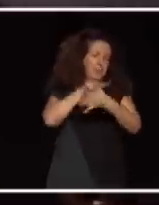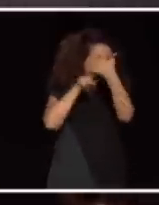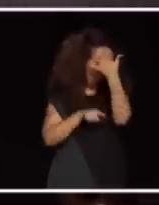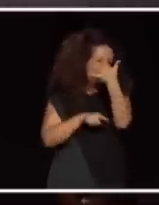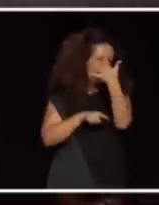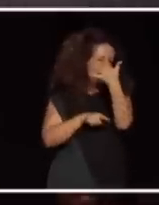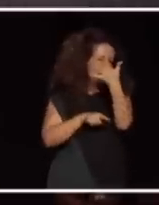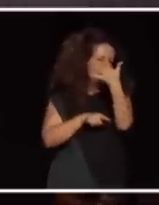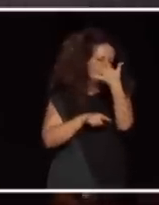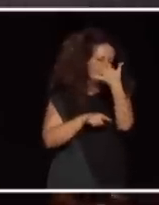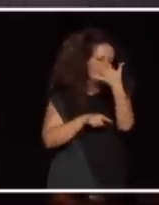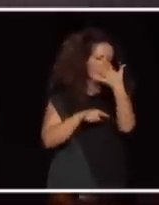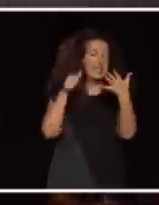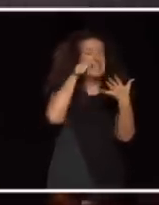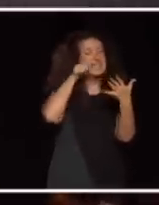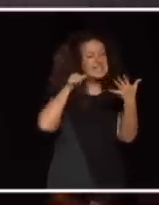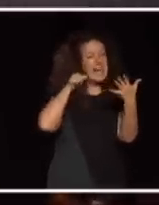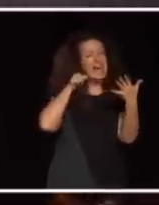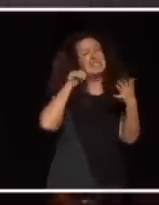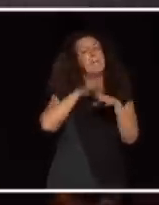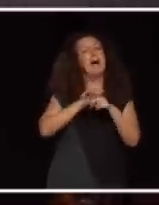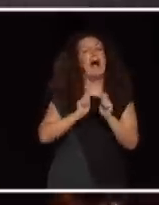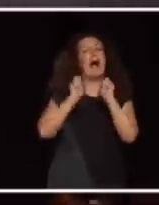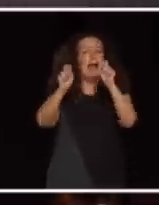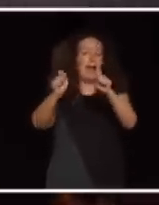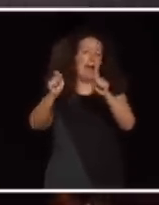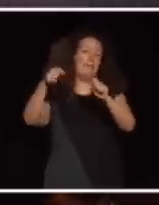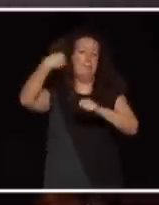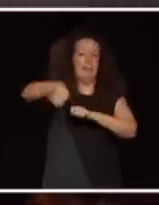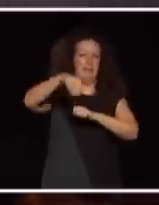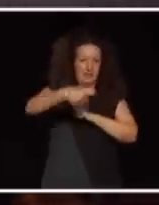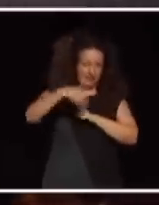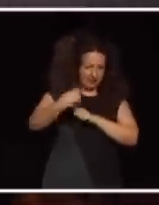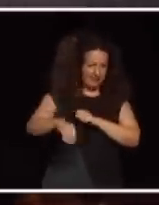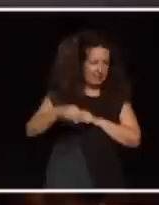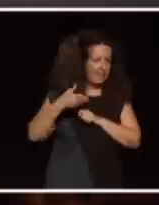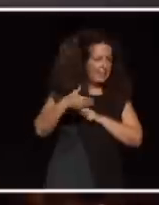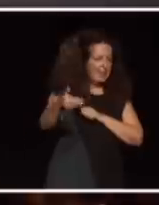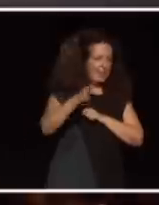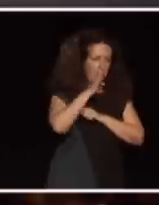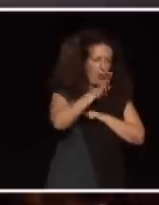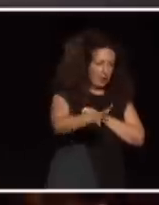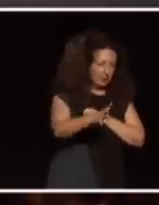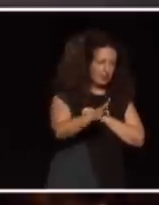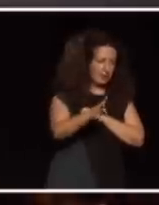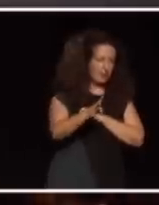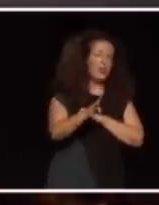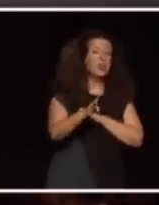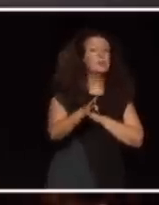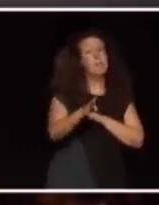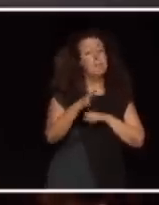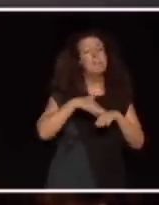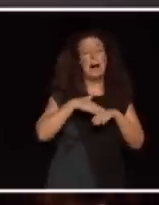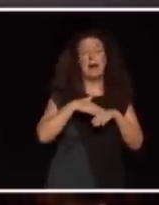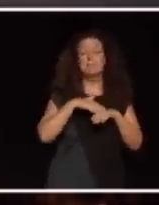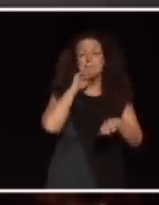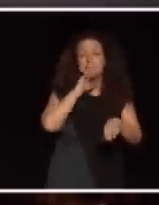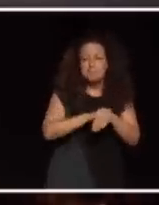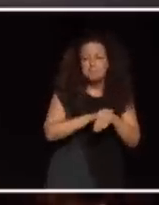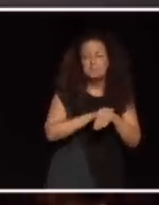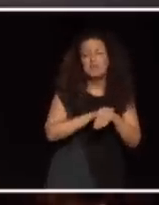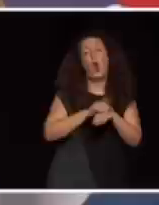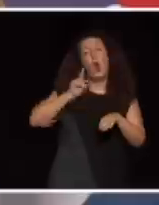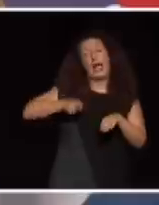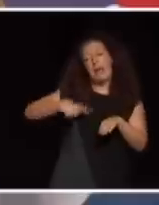Pedro Sánchez. Unas propuestas para hacer que el arranque de la legislatura esté a la altura del mandato de la